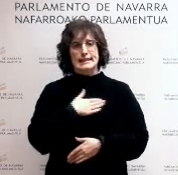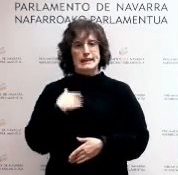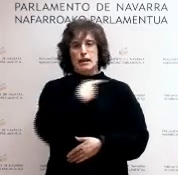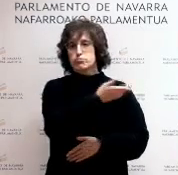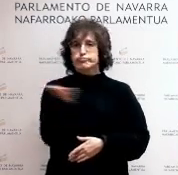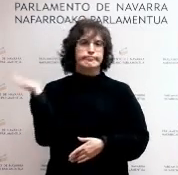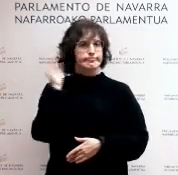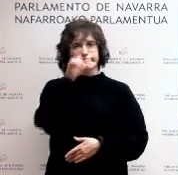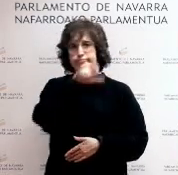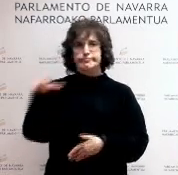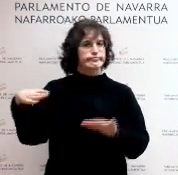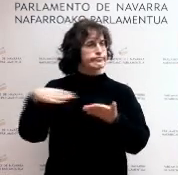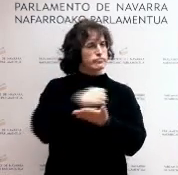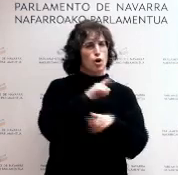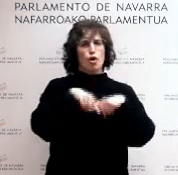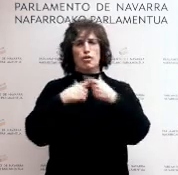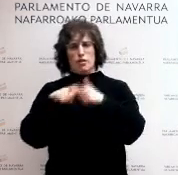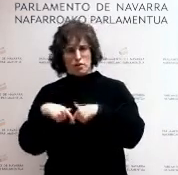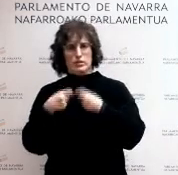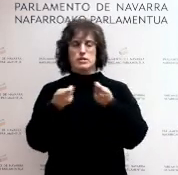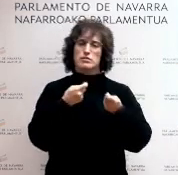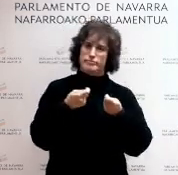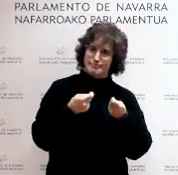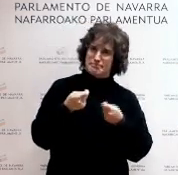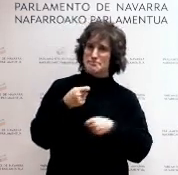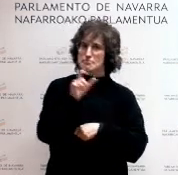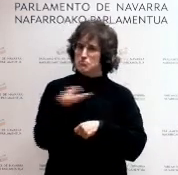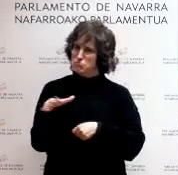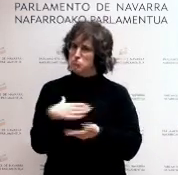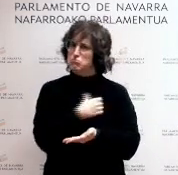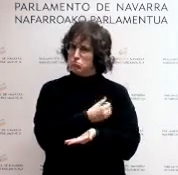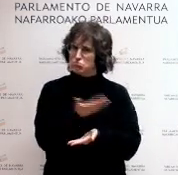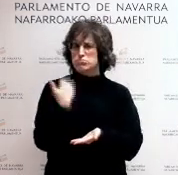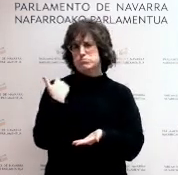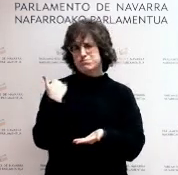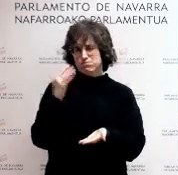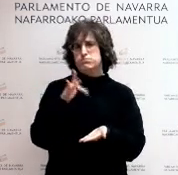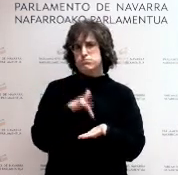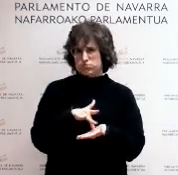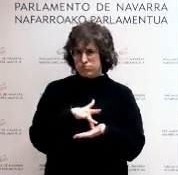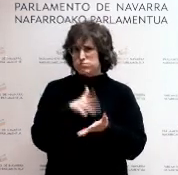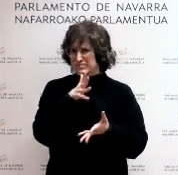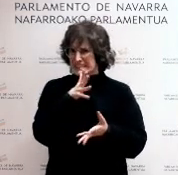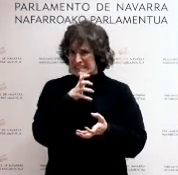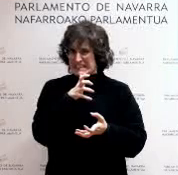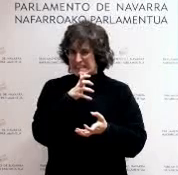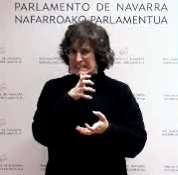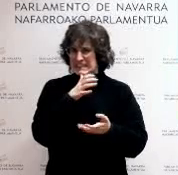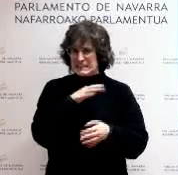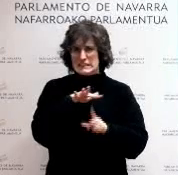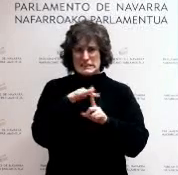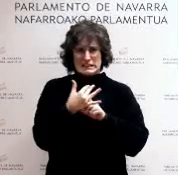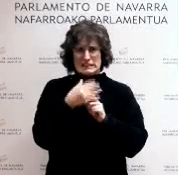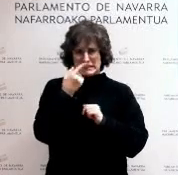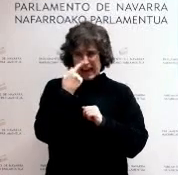personas, familias, comerciantes y todos los que sufrieron el grave desastre, la tragedia de hace un año en